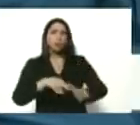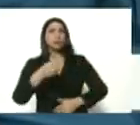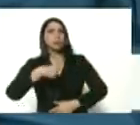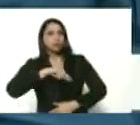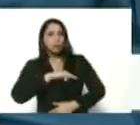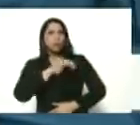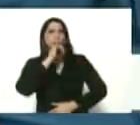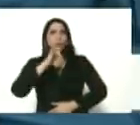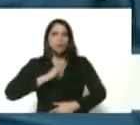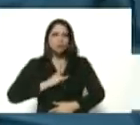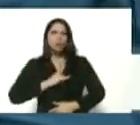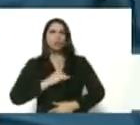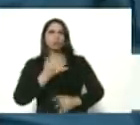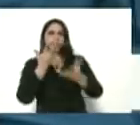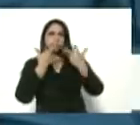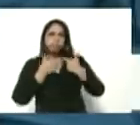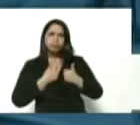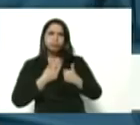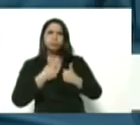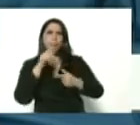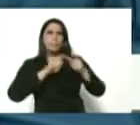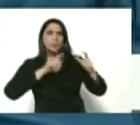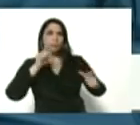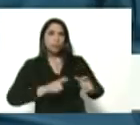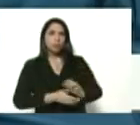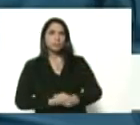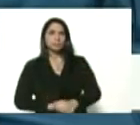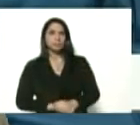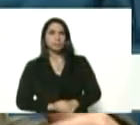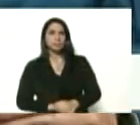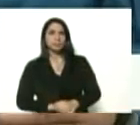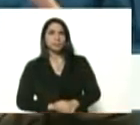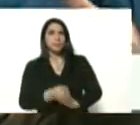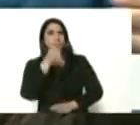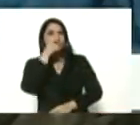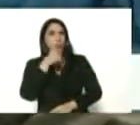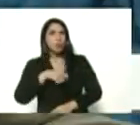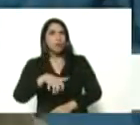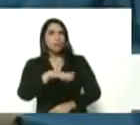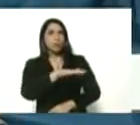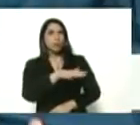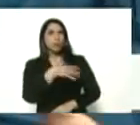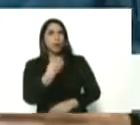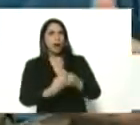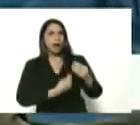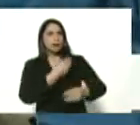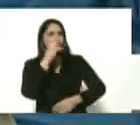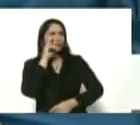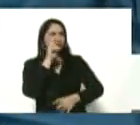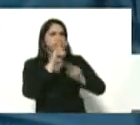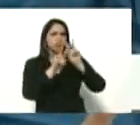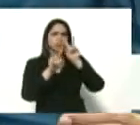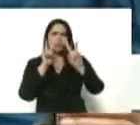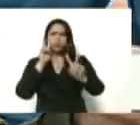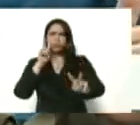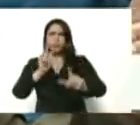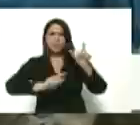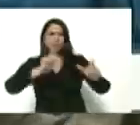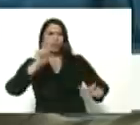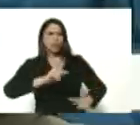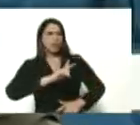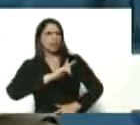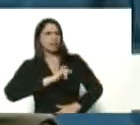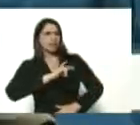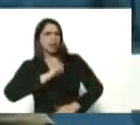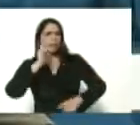información, reportes de gente del pueblo que ha hecho avistamientos, de gente rara, de